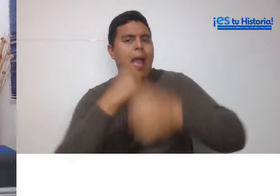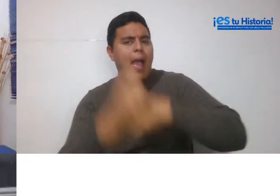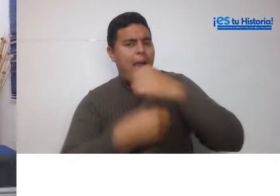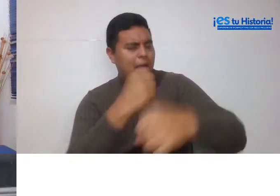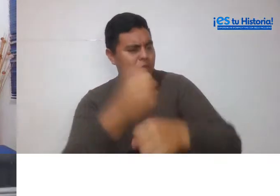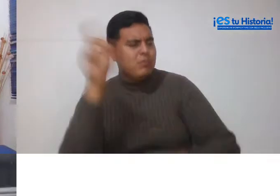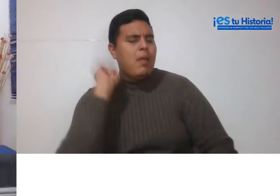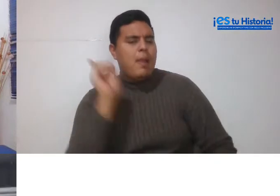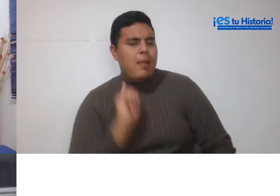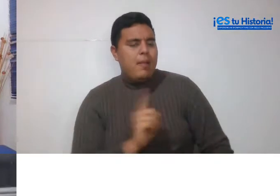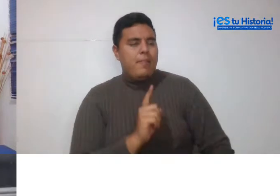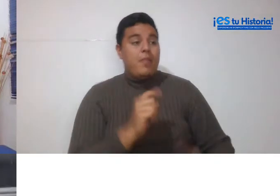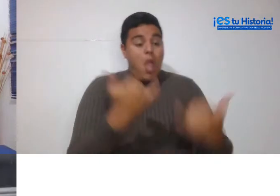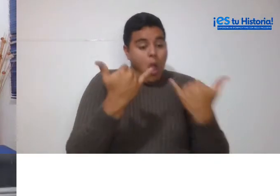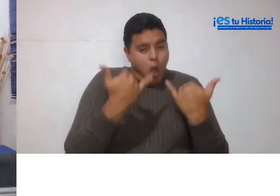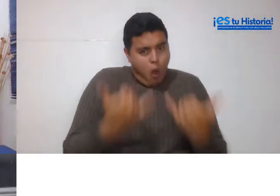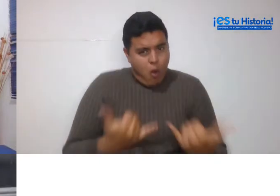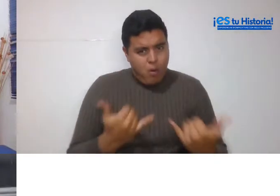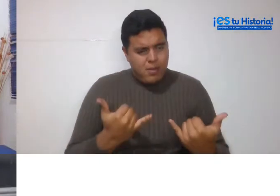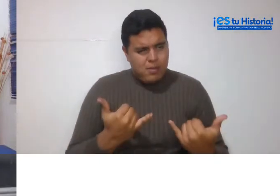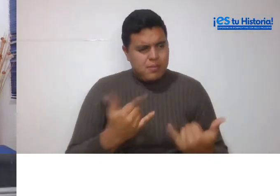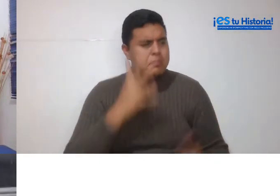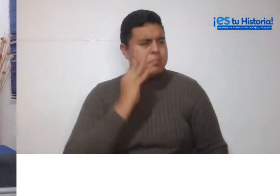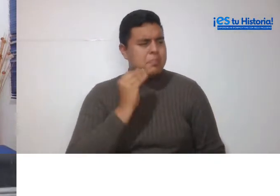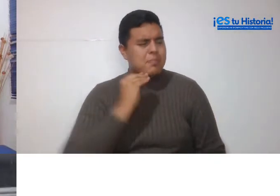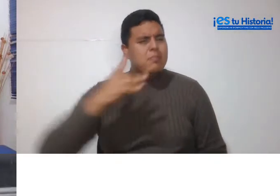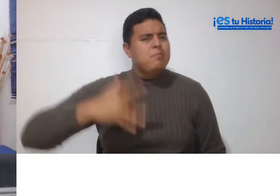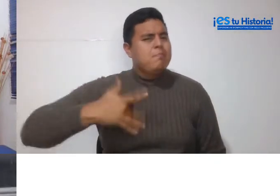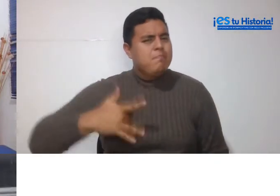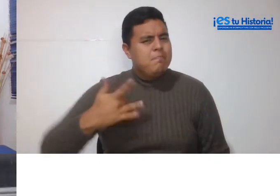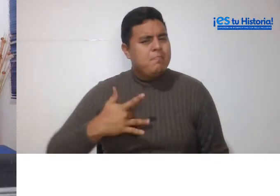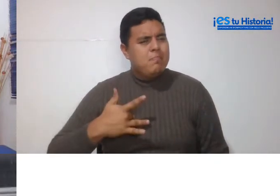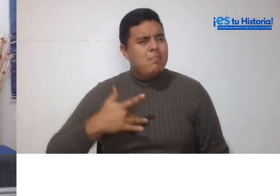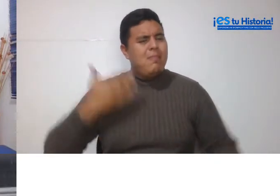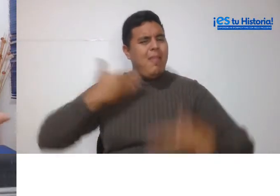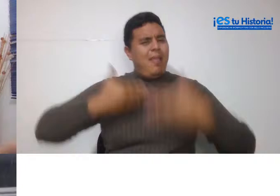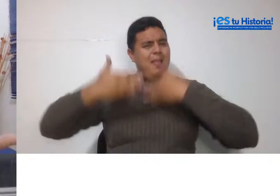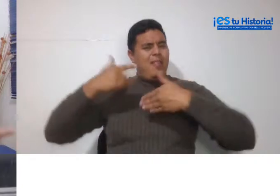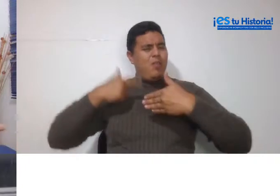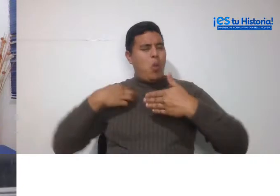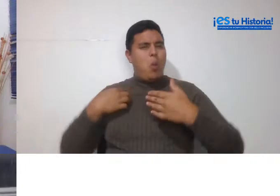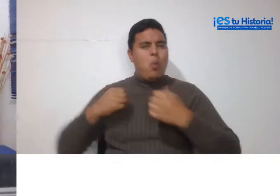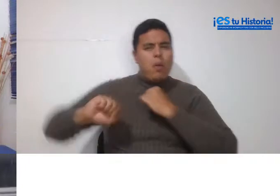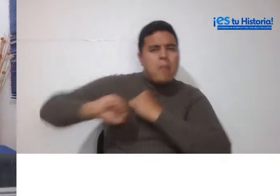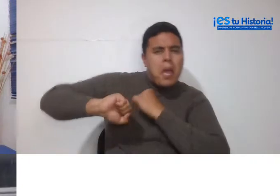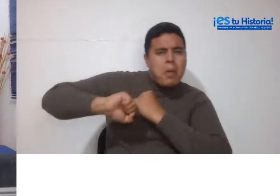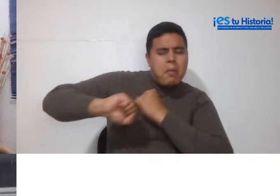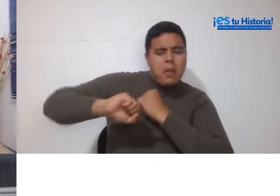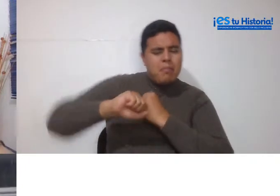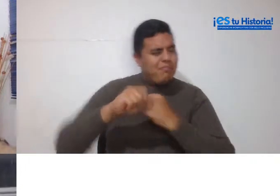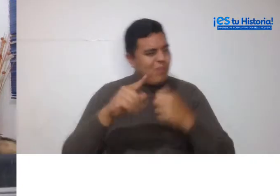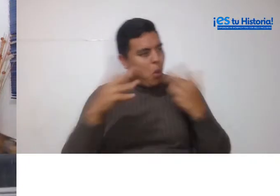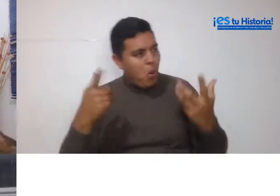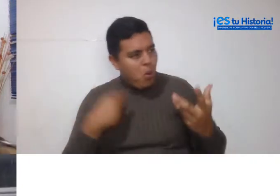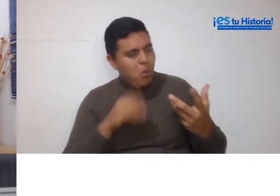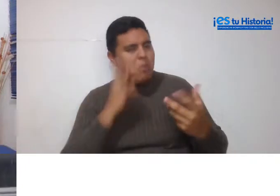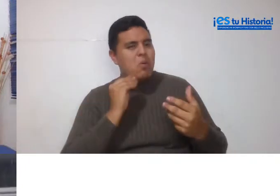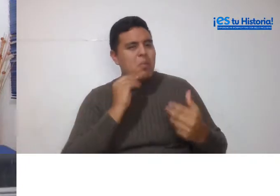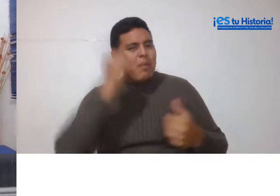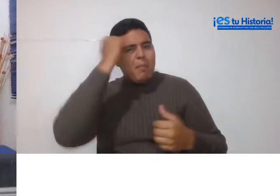sintiendo? ¿Y cómo sientes también ese aporte tan importante que se está brindando desde sus profes, desde los